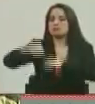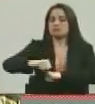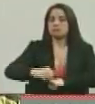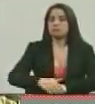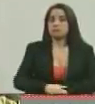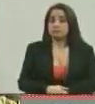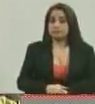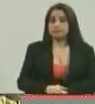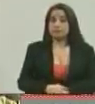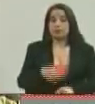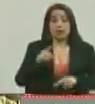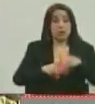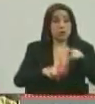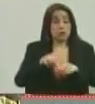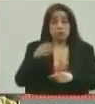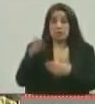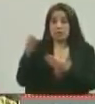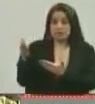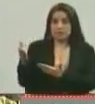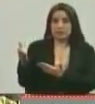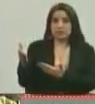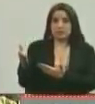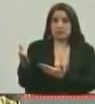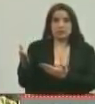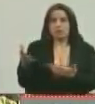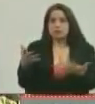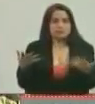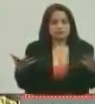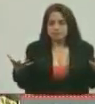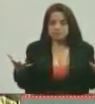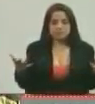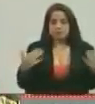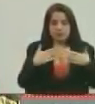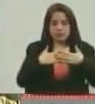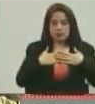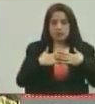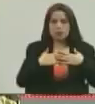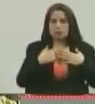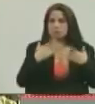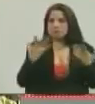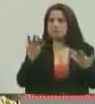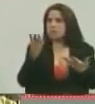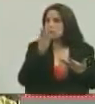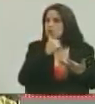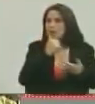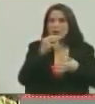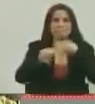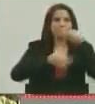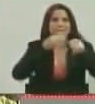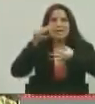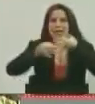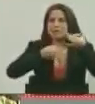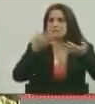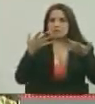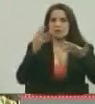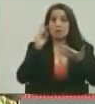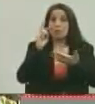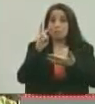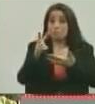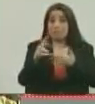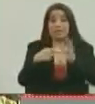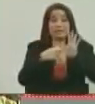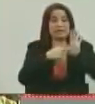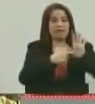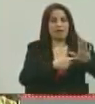cosas como estas esto es inverosímil verdad esto yo yo yo de verdad mire yo no encuentro explicación a esto miren esta vaina tengo que